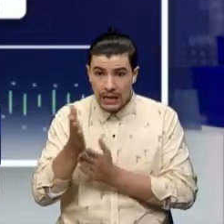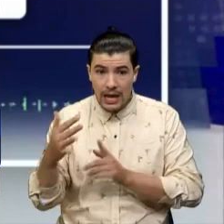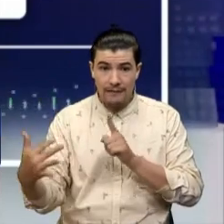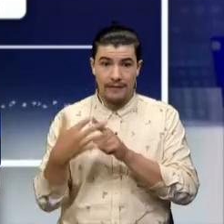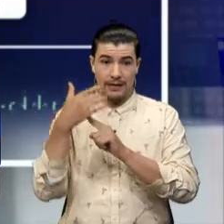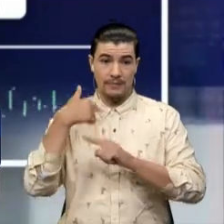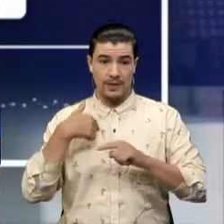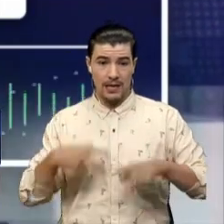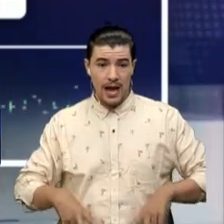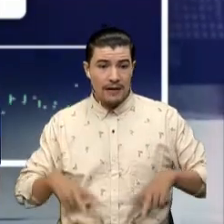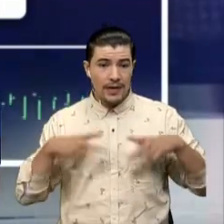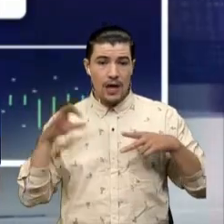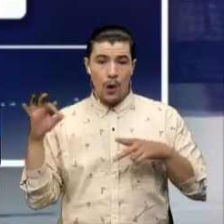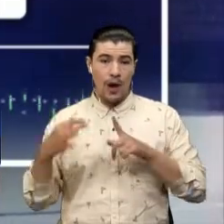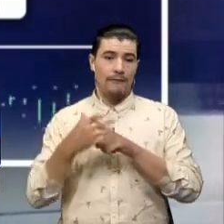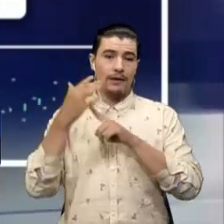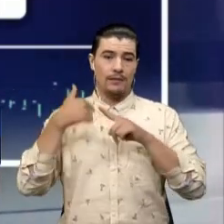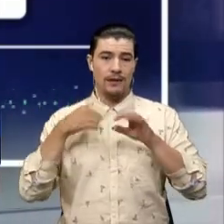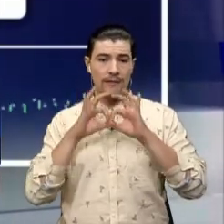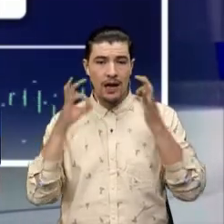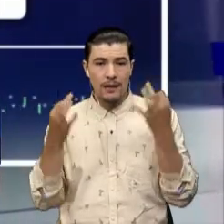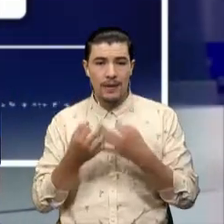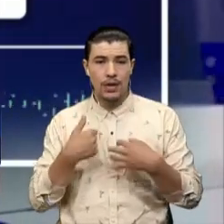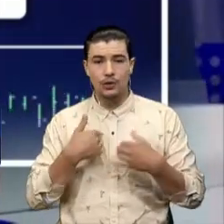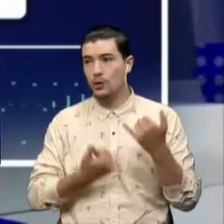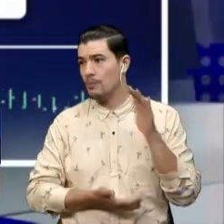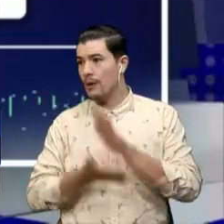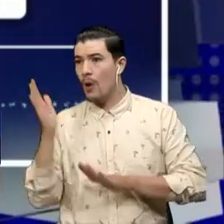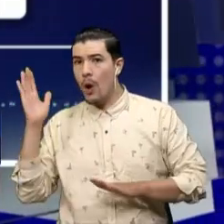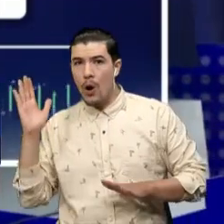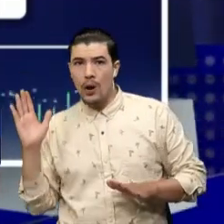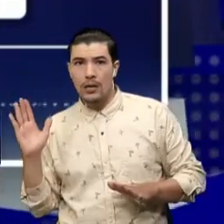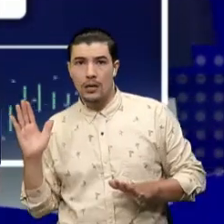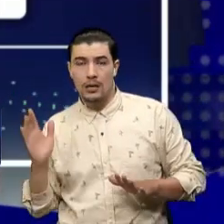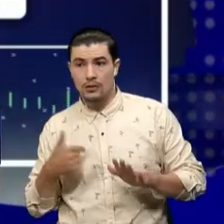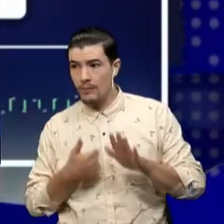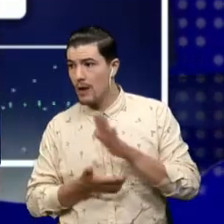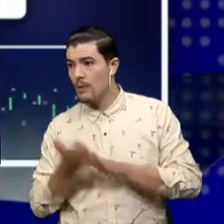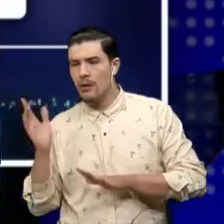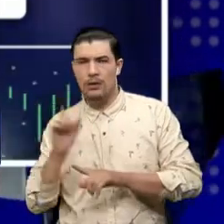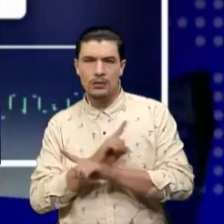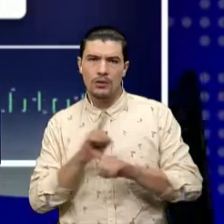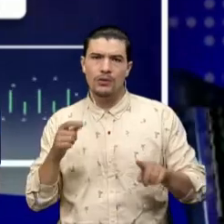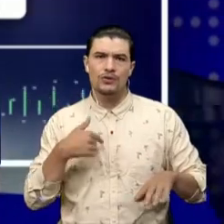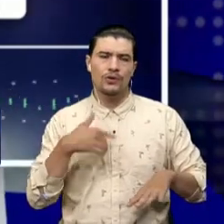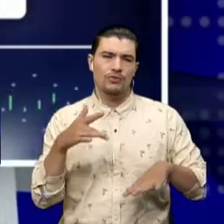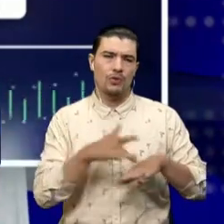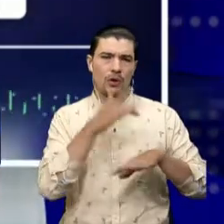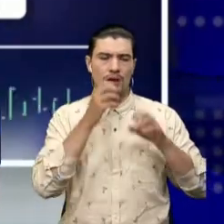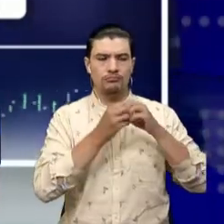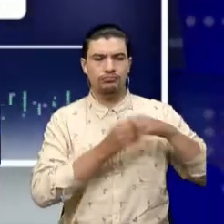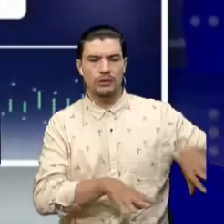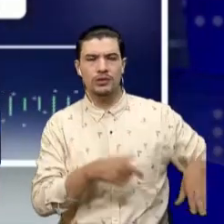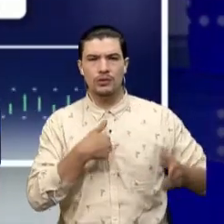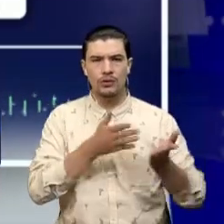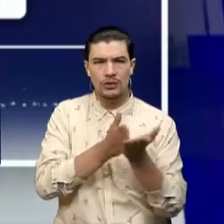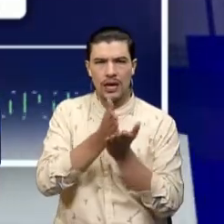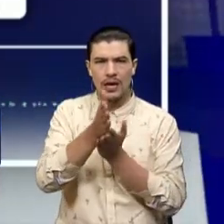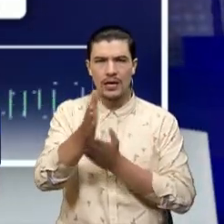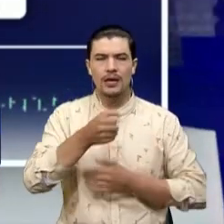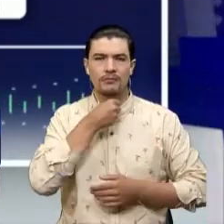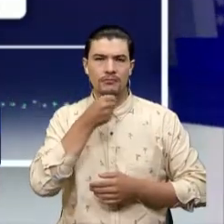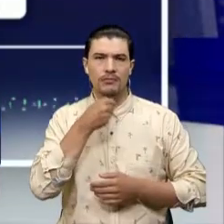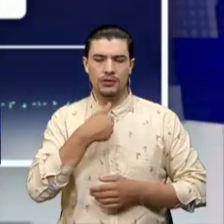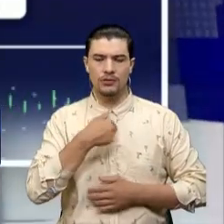peligro a mi familia ni irme de la región no terminar descansando en paz antes de tiempo me vi en la obligación de renunciar y seguir ejerciendo como tal de